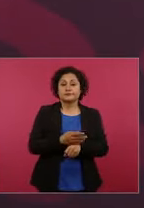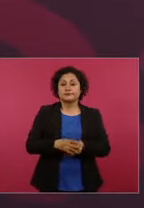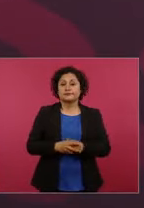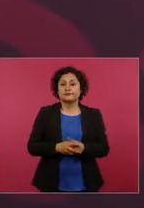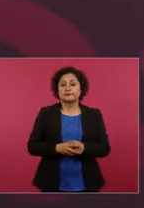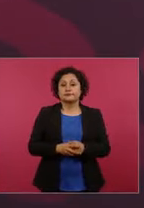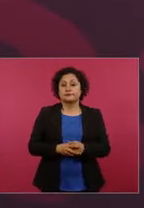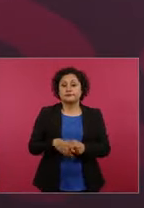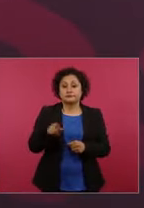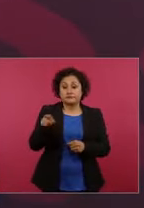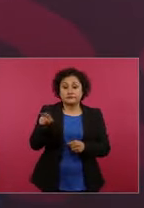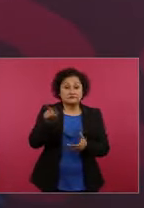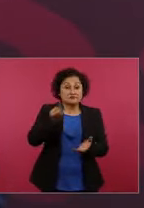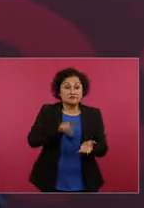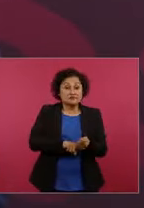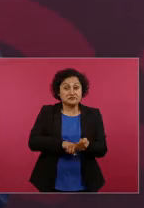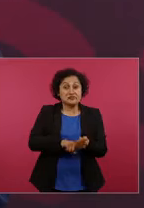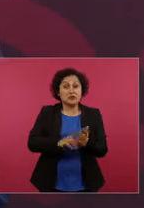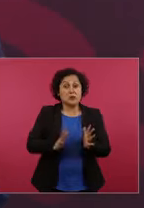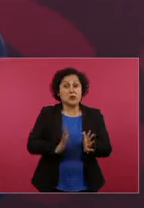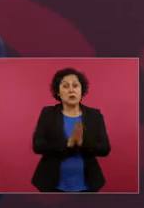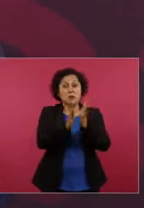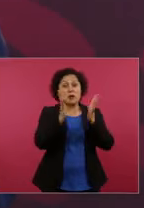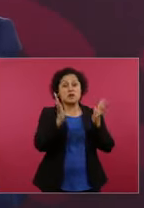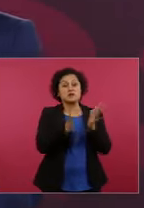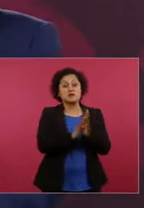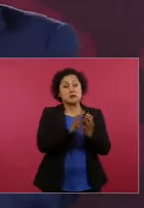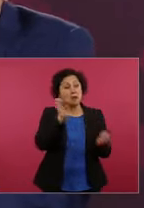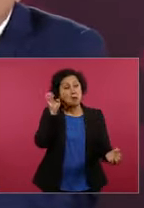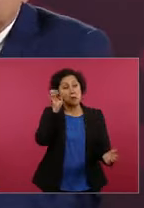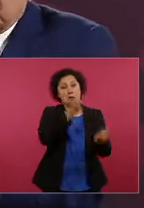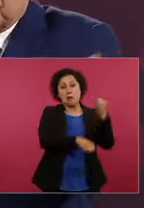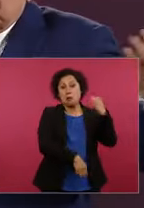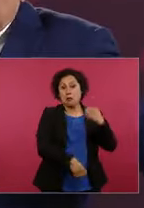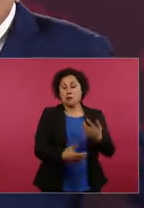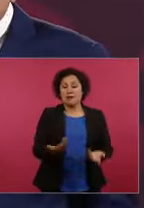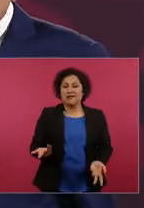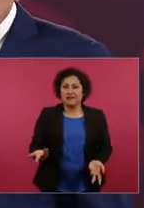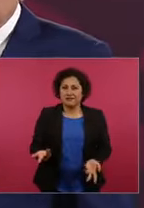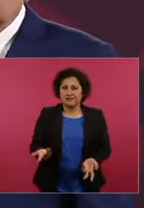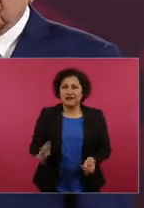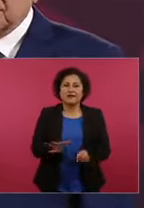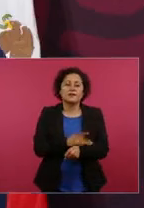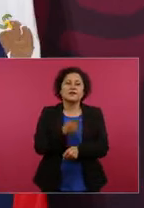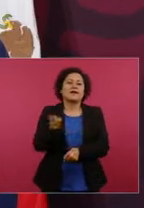de participar en un fraude, porque ni modo, que no se enteró.